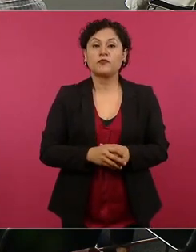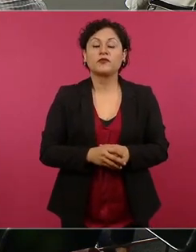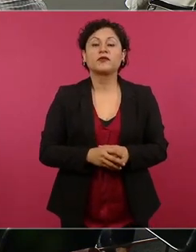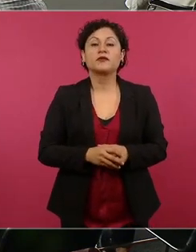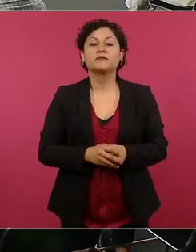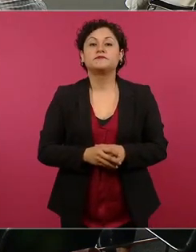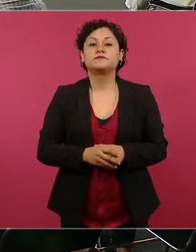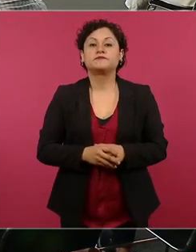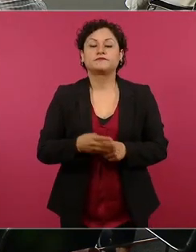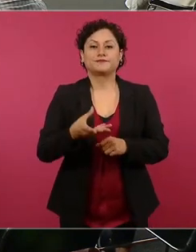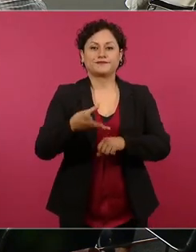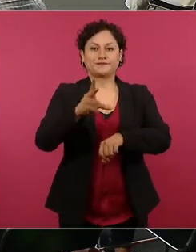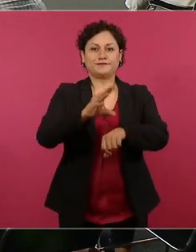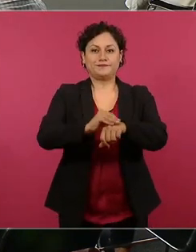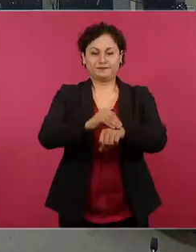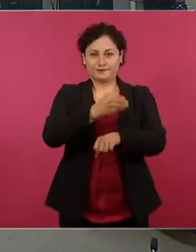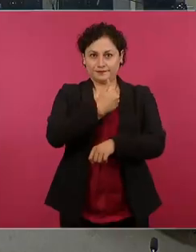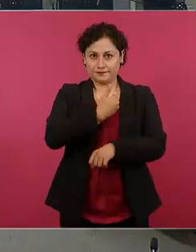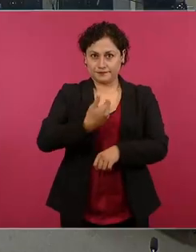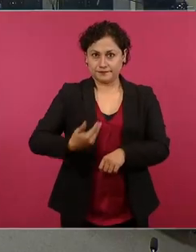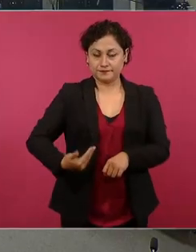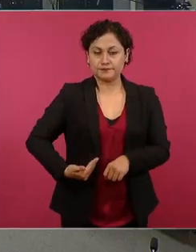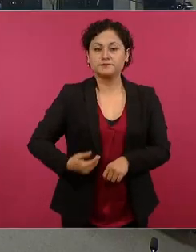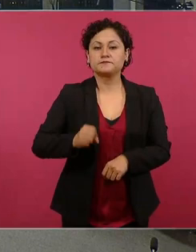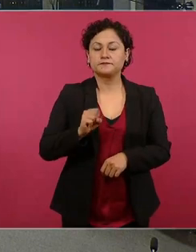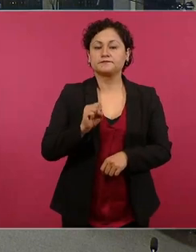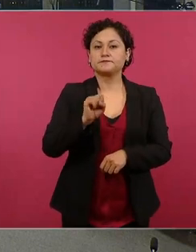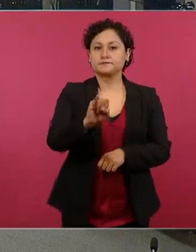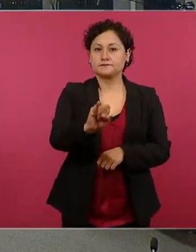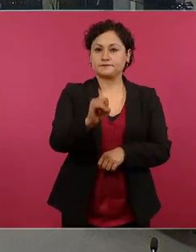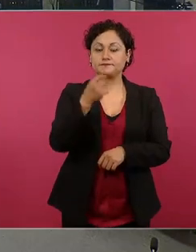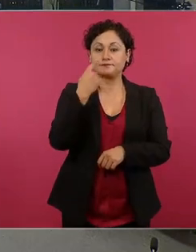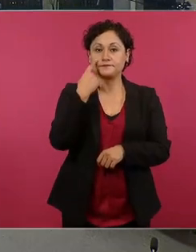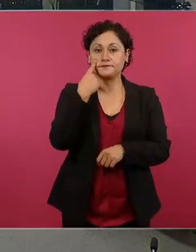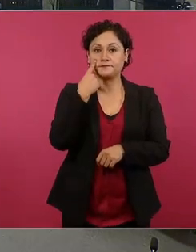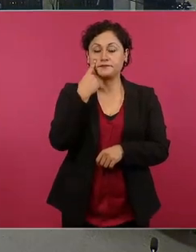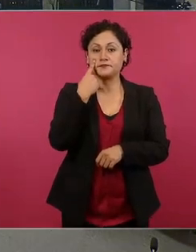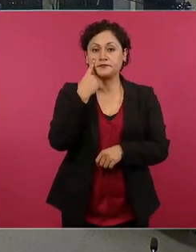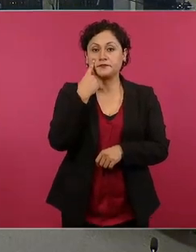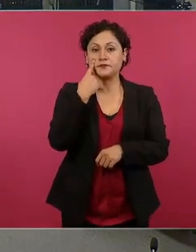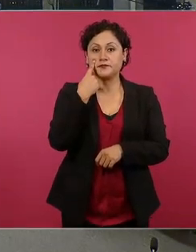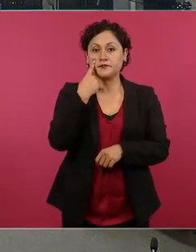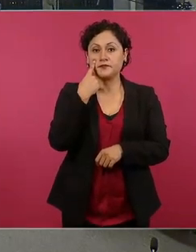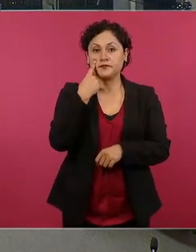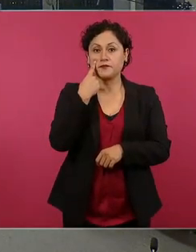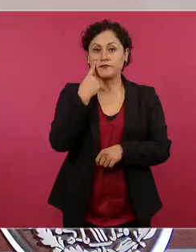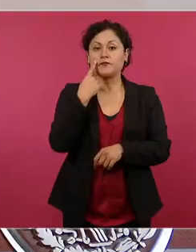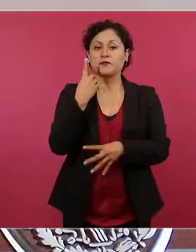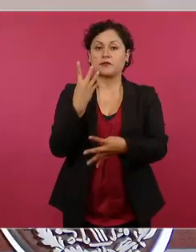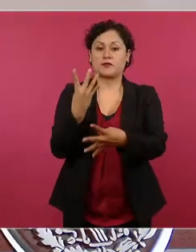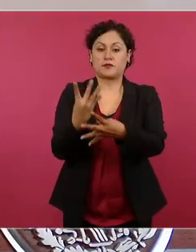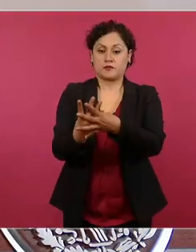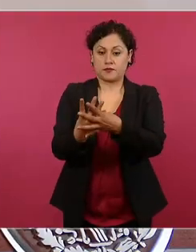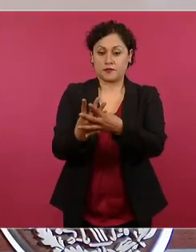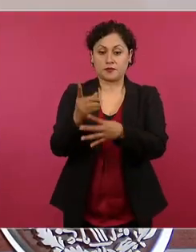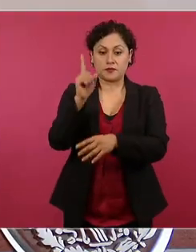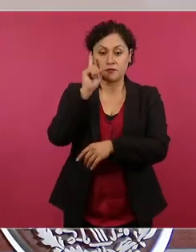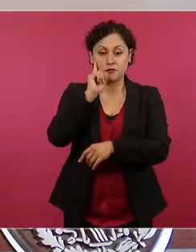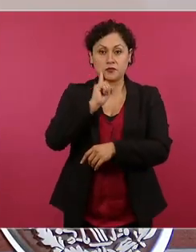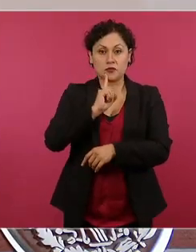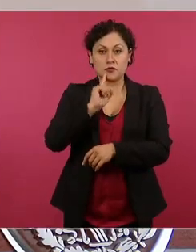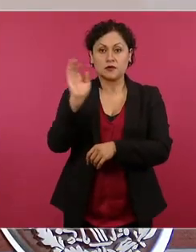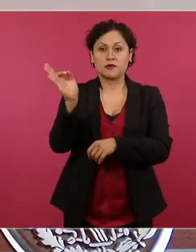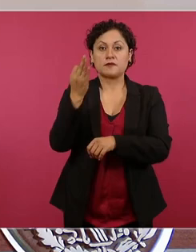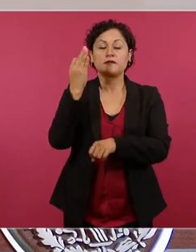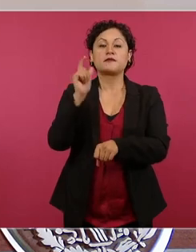Sí, con su permiso, presidente. El penal para mujeres federal